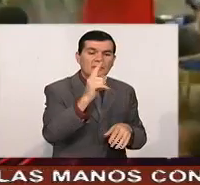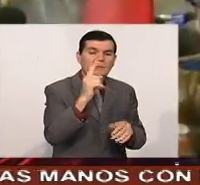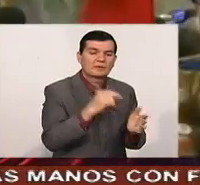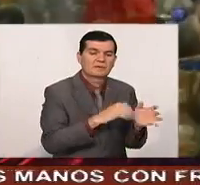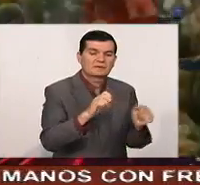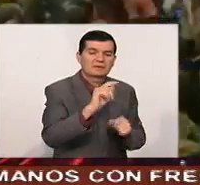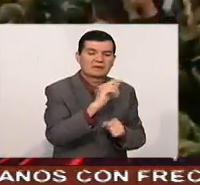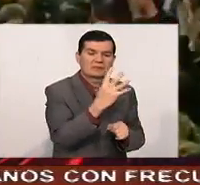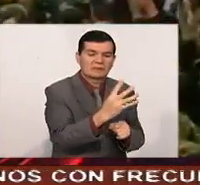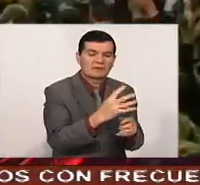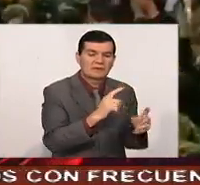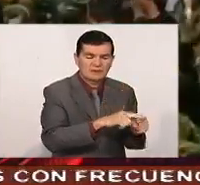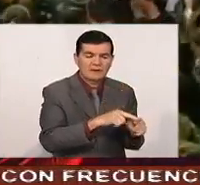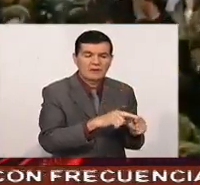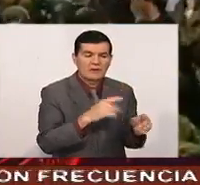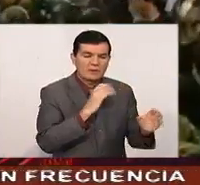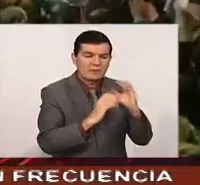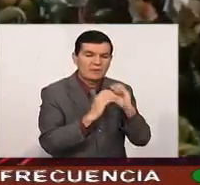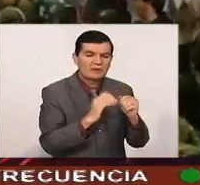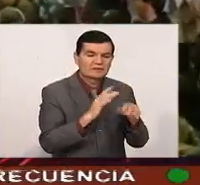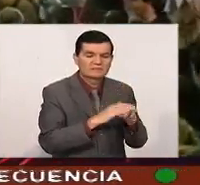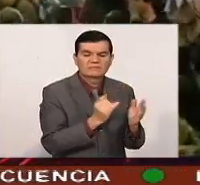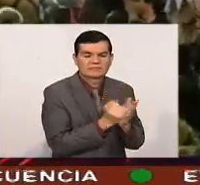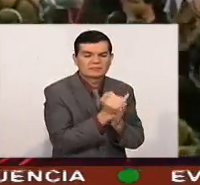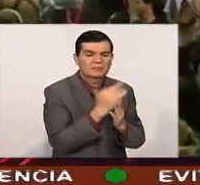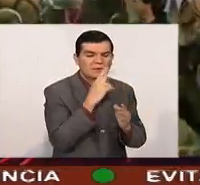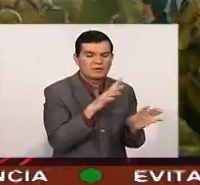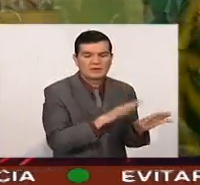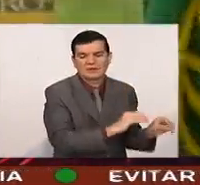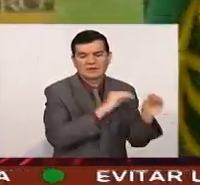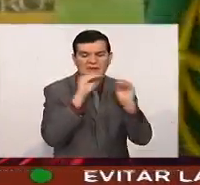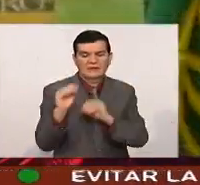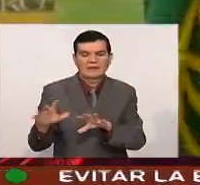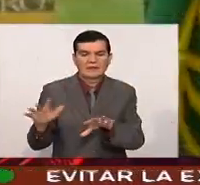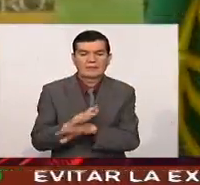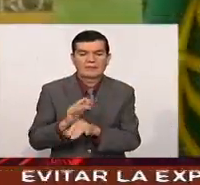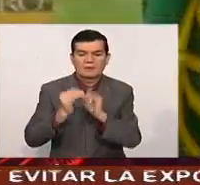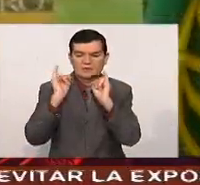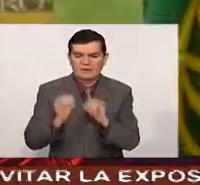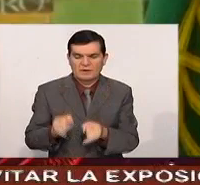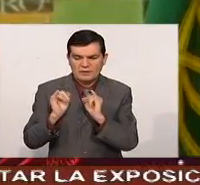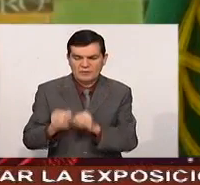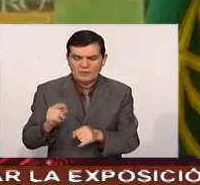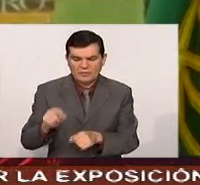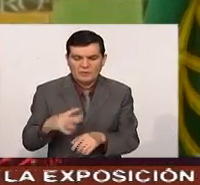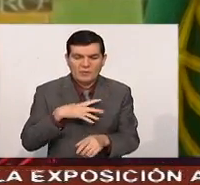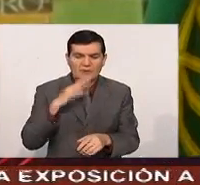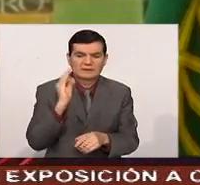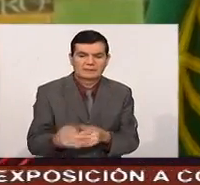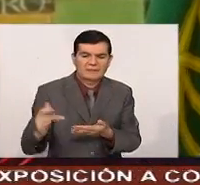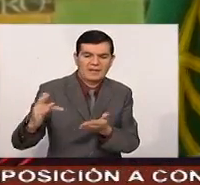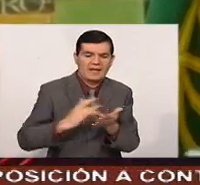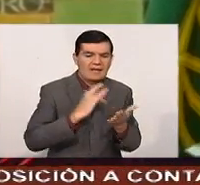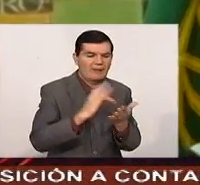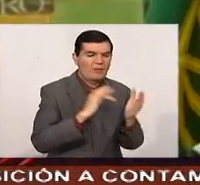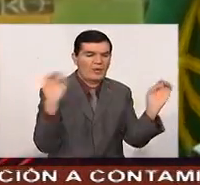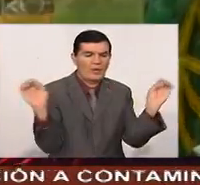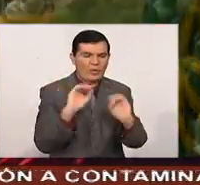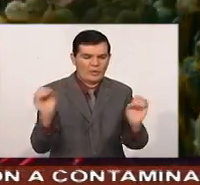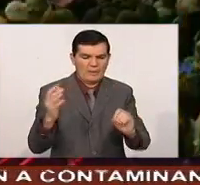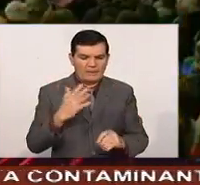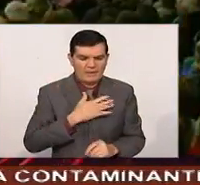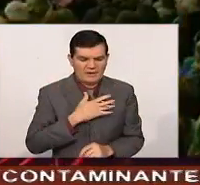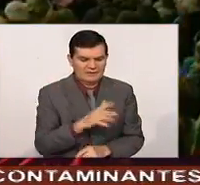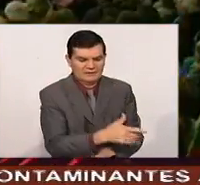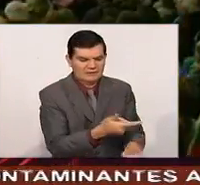1974, el académico y comunicador decidió buscar la presidencia como candidato independiente sin aceptar apoyo alguno de su